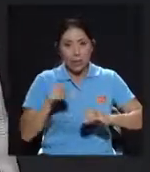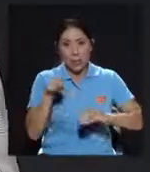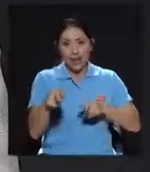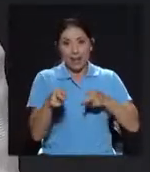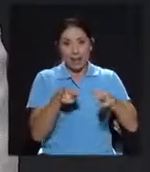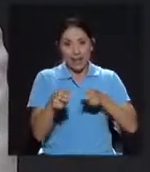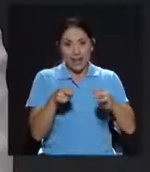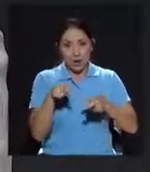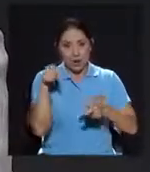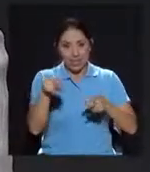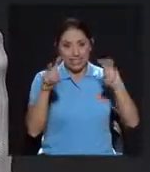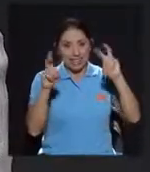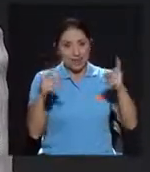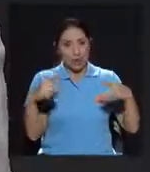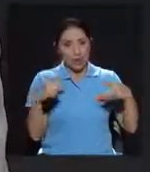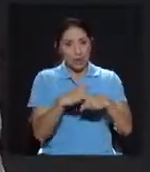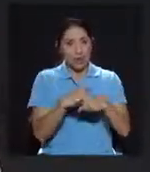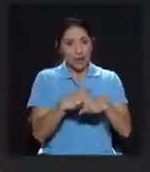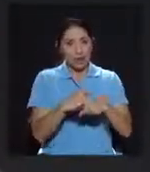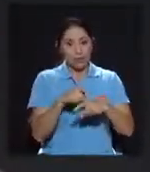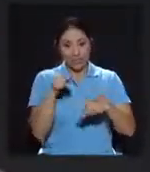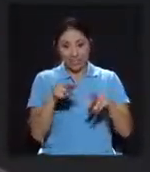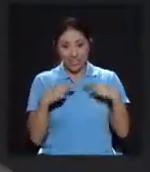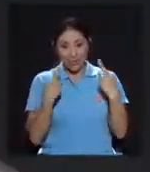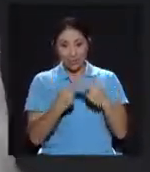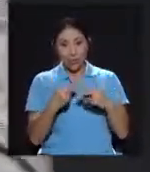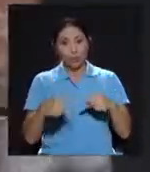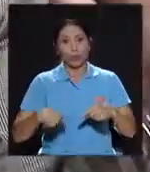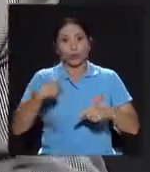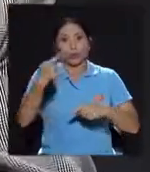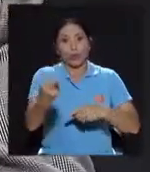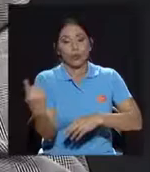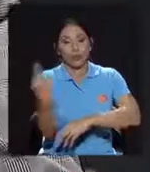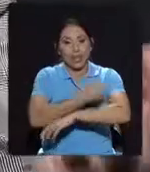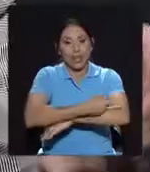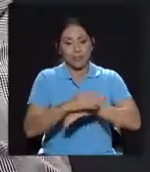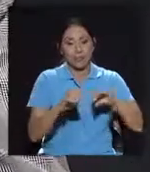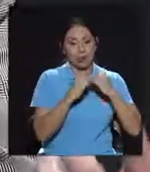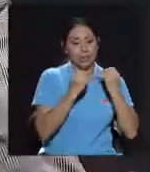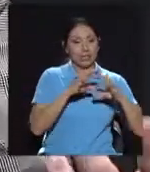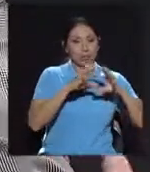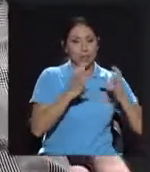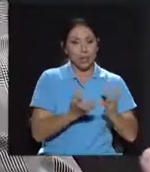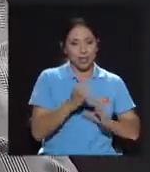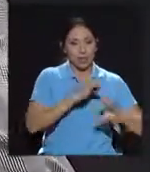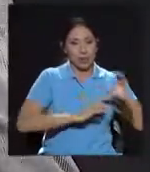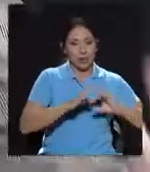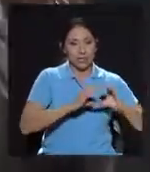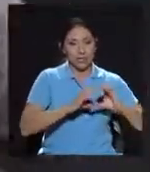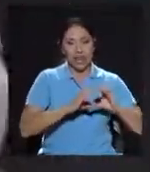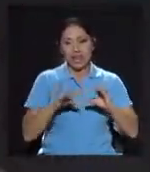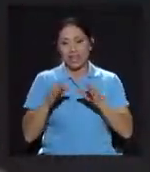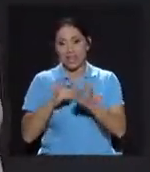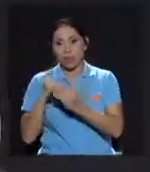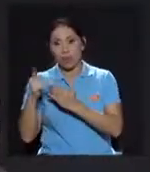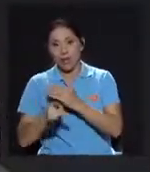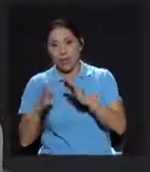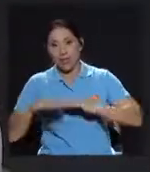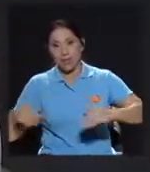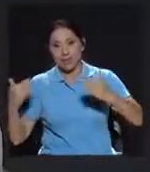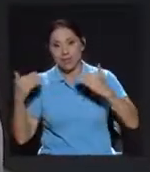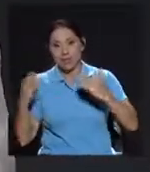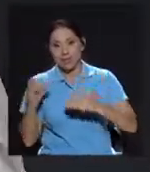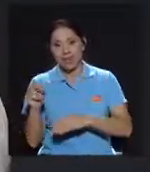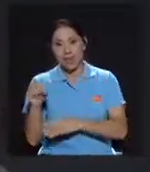día siguiente producto de esa reunión la organización mundial de comercio y las naciones unidas- el programa de ambiente las naciones unidas- suscriben un primer